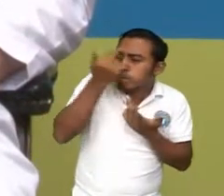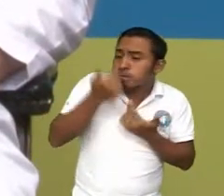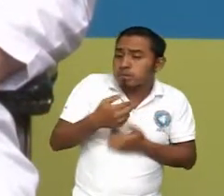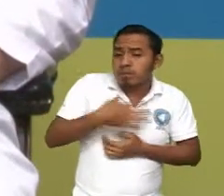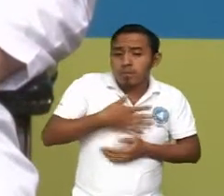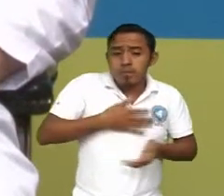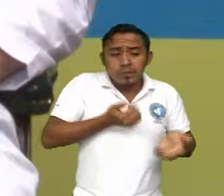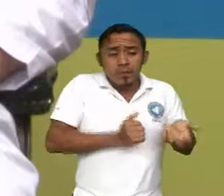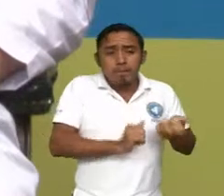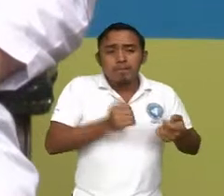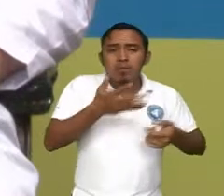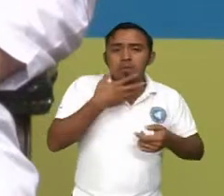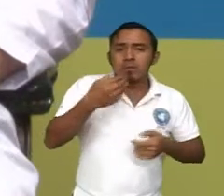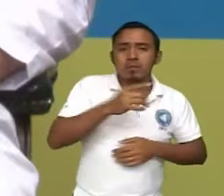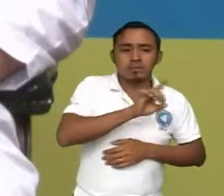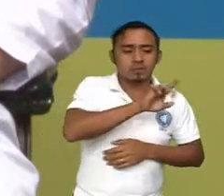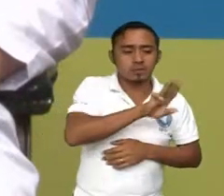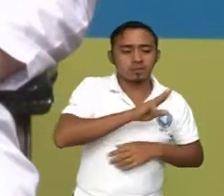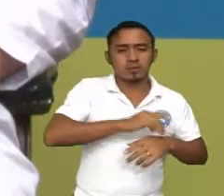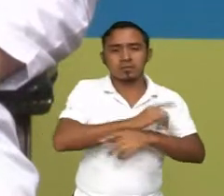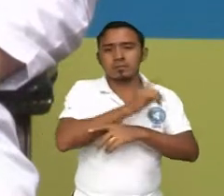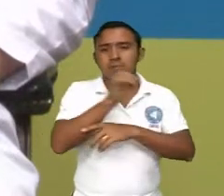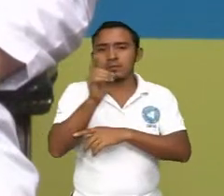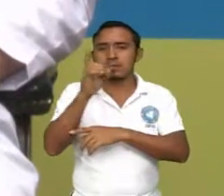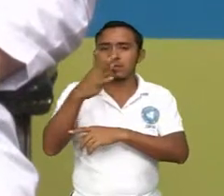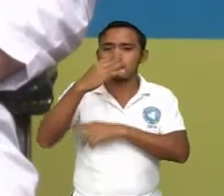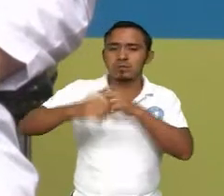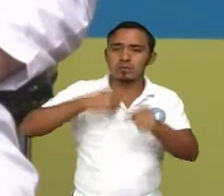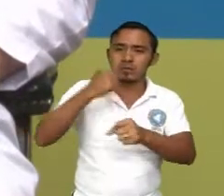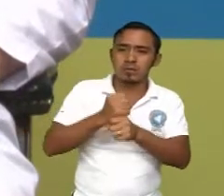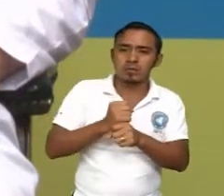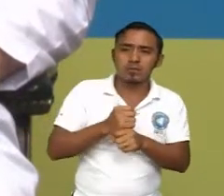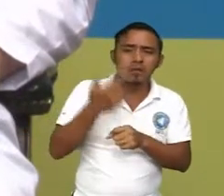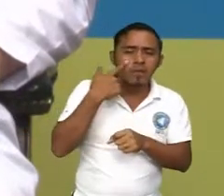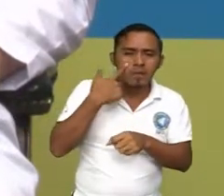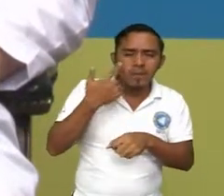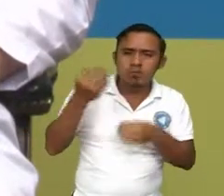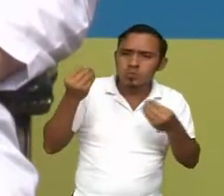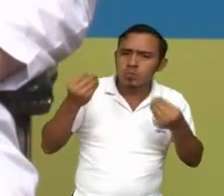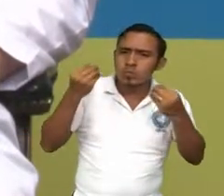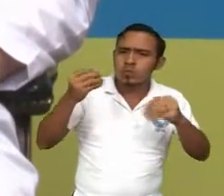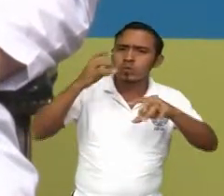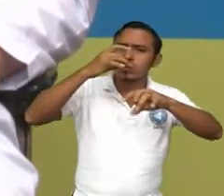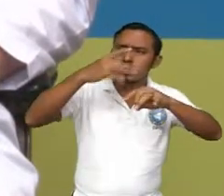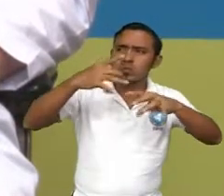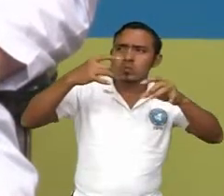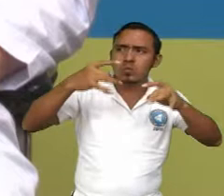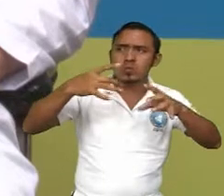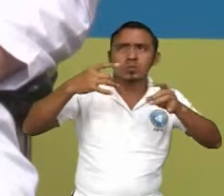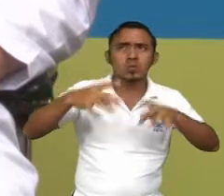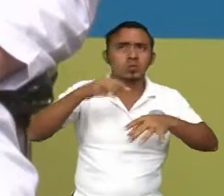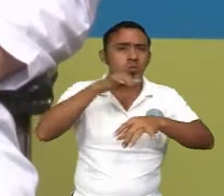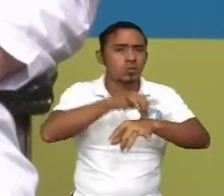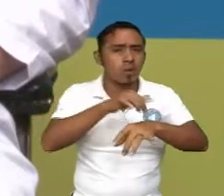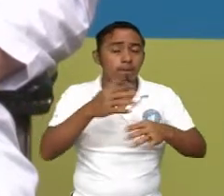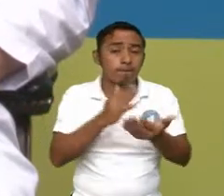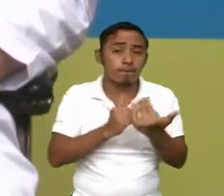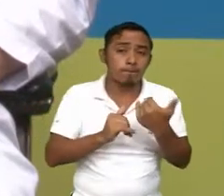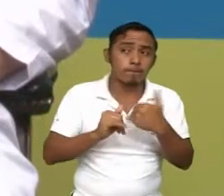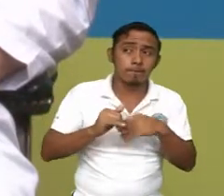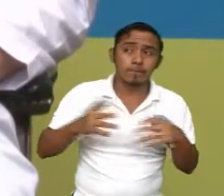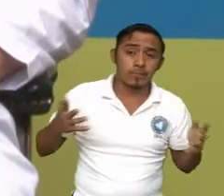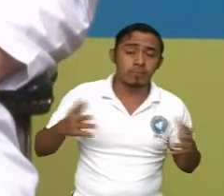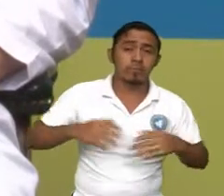los jóvenes entre los 13 y 14 años alguna dolencia que tengan que la van viendo un poco más progresiva más de lo normal